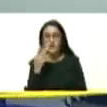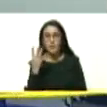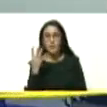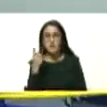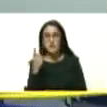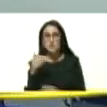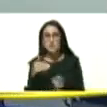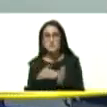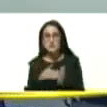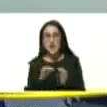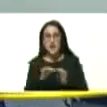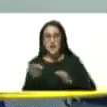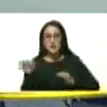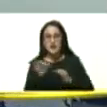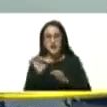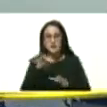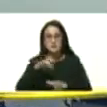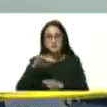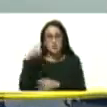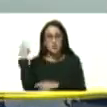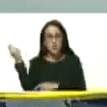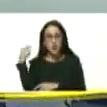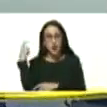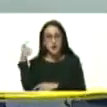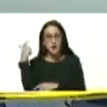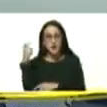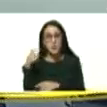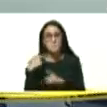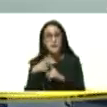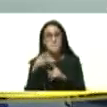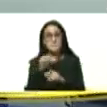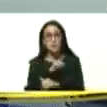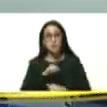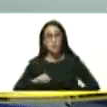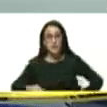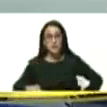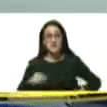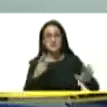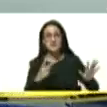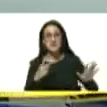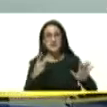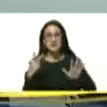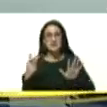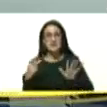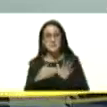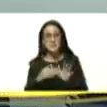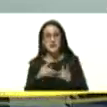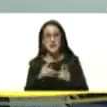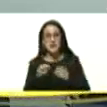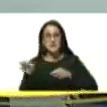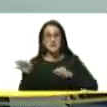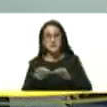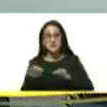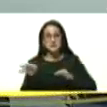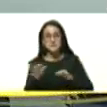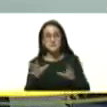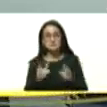hectáreas que sembró Guárico, más lo que sembró Portuguesa, 67.000 hectáreas en total, bueno, tuvimos un crecimiento